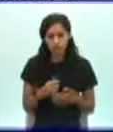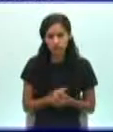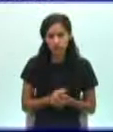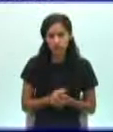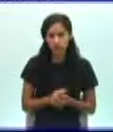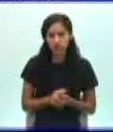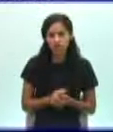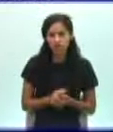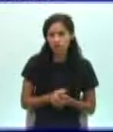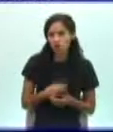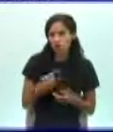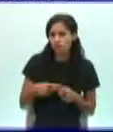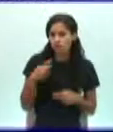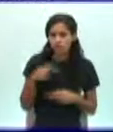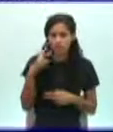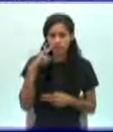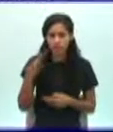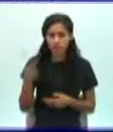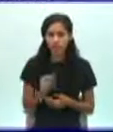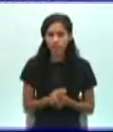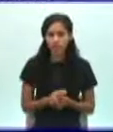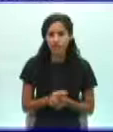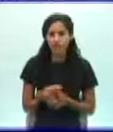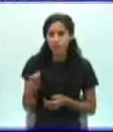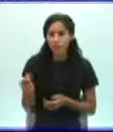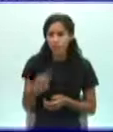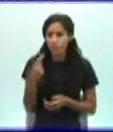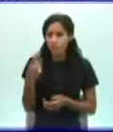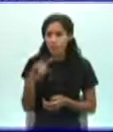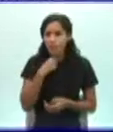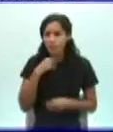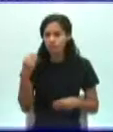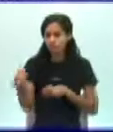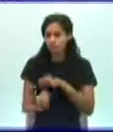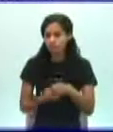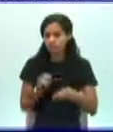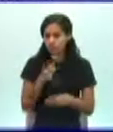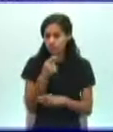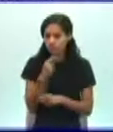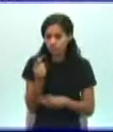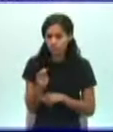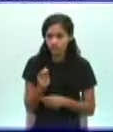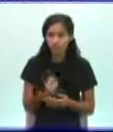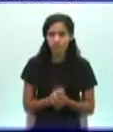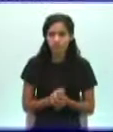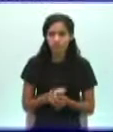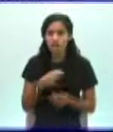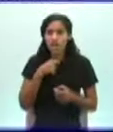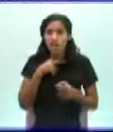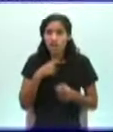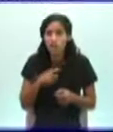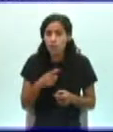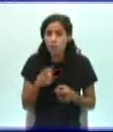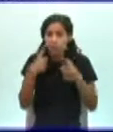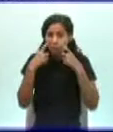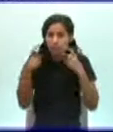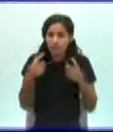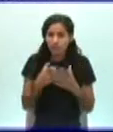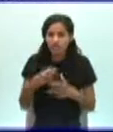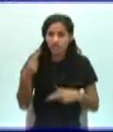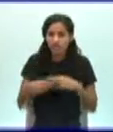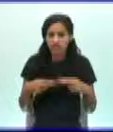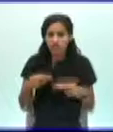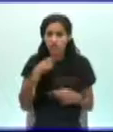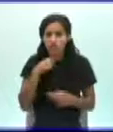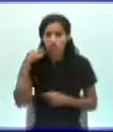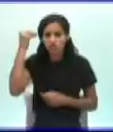cómo se destacó en vida. Nuestro primer reformador educacional, jugó un papel importante en la formación de la conciencia